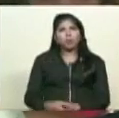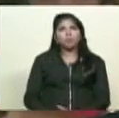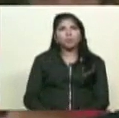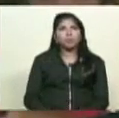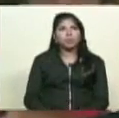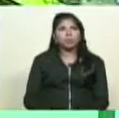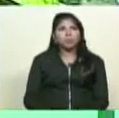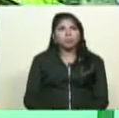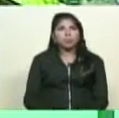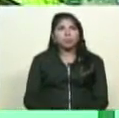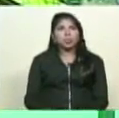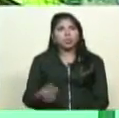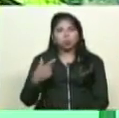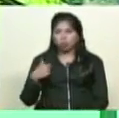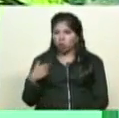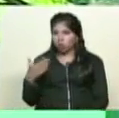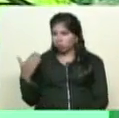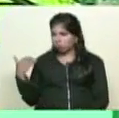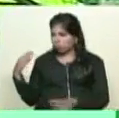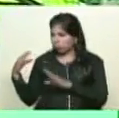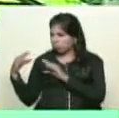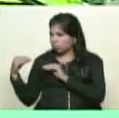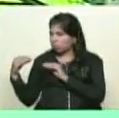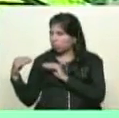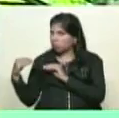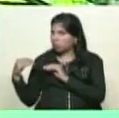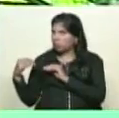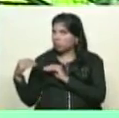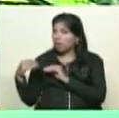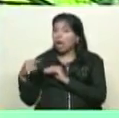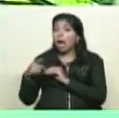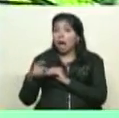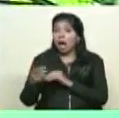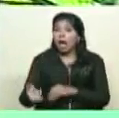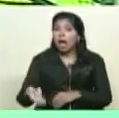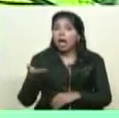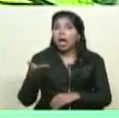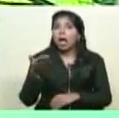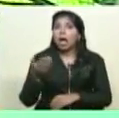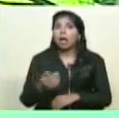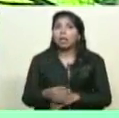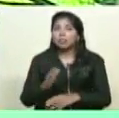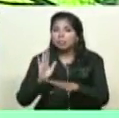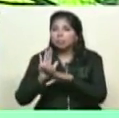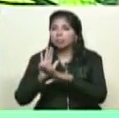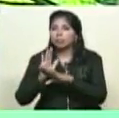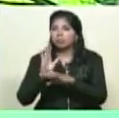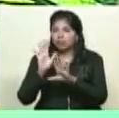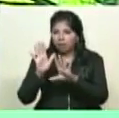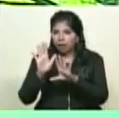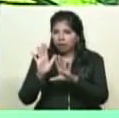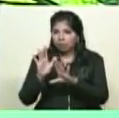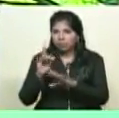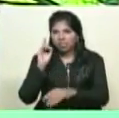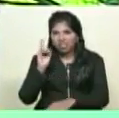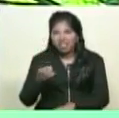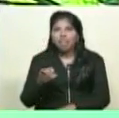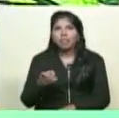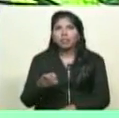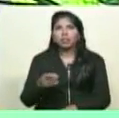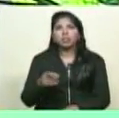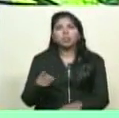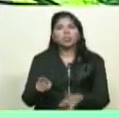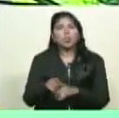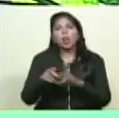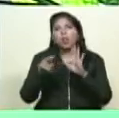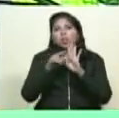ese tema. En caliente, las cosas importantes hay que tomarlas inmediatamente. Eso tiene que ser una norma